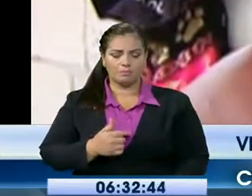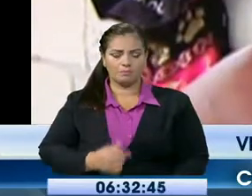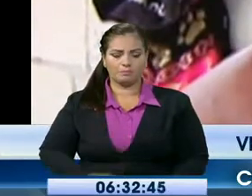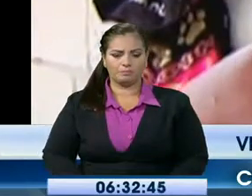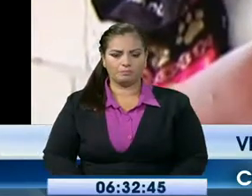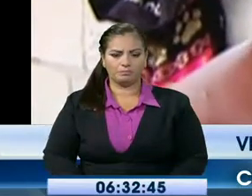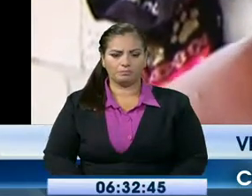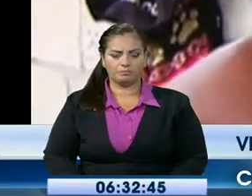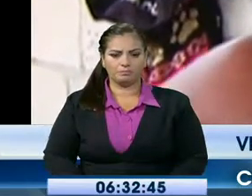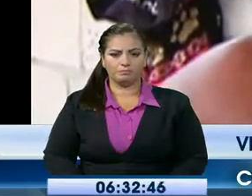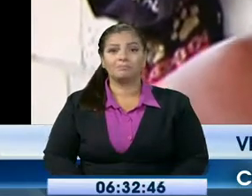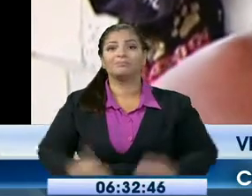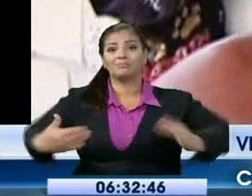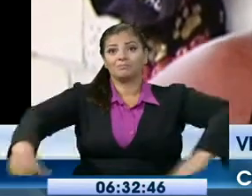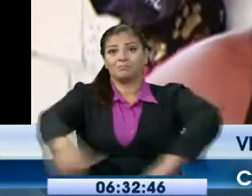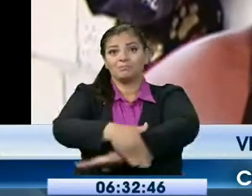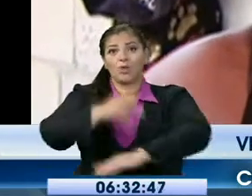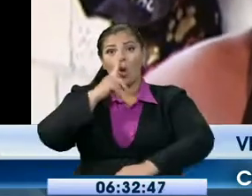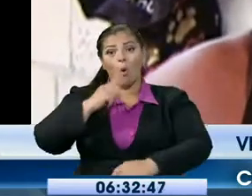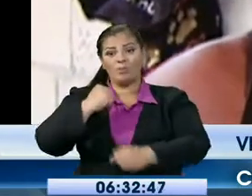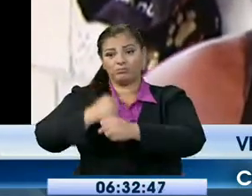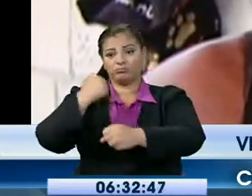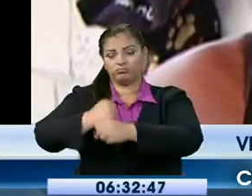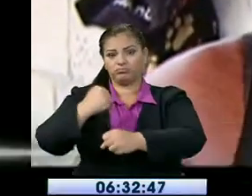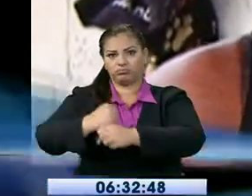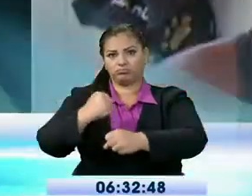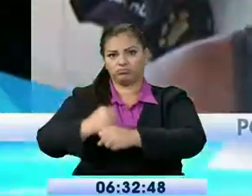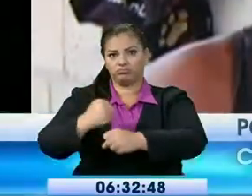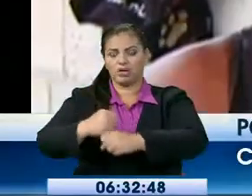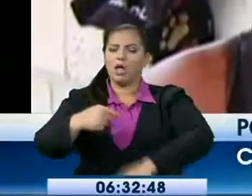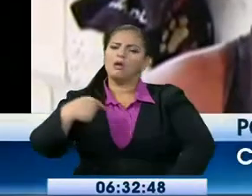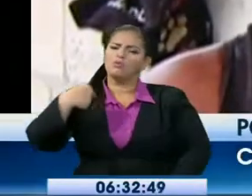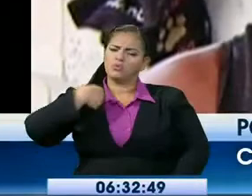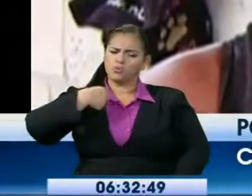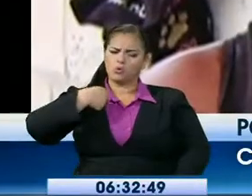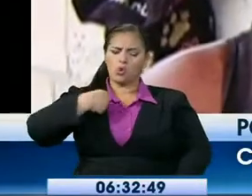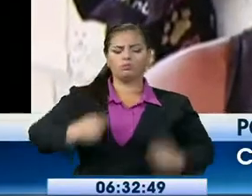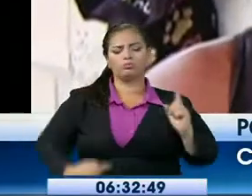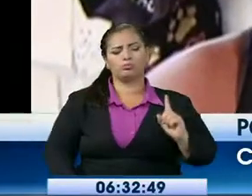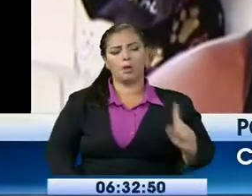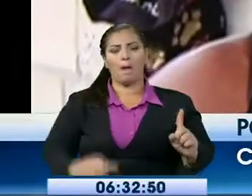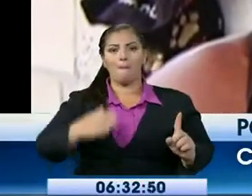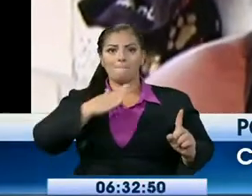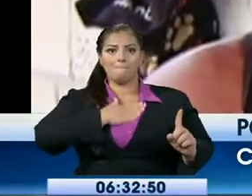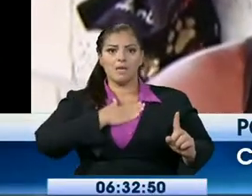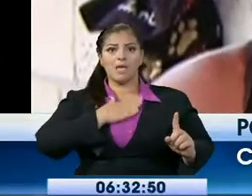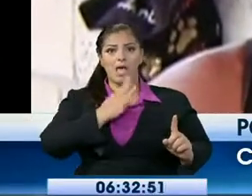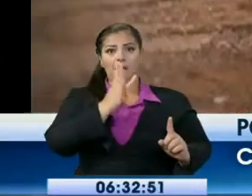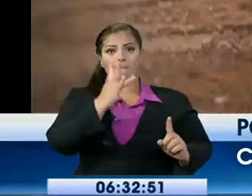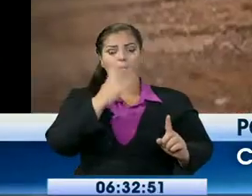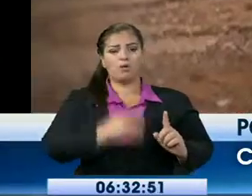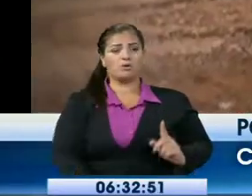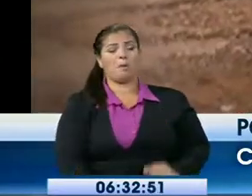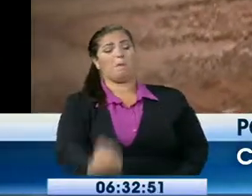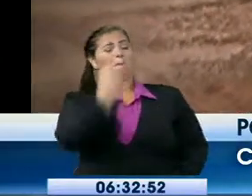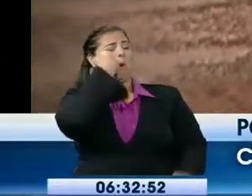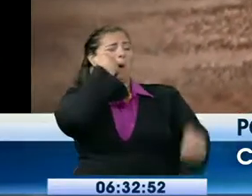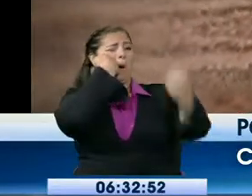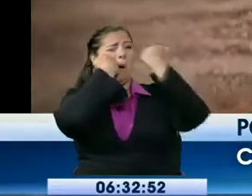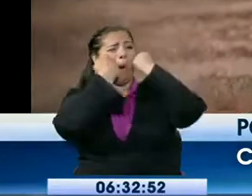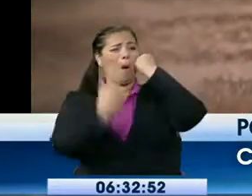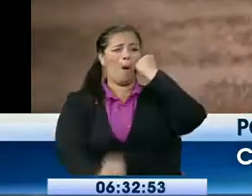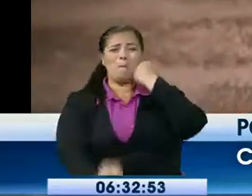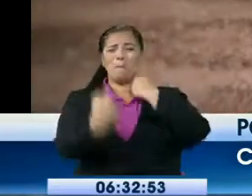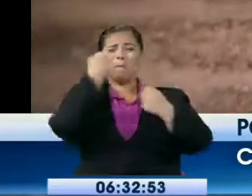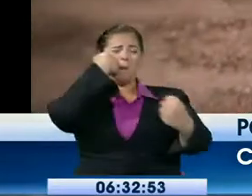aquí una herida. Y yo me caigo, él me ayuda a levantar y ahí viene el hijo y le dice que sí, que no se meta con su